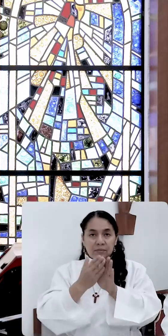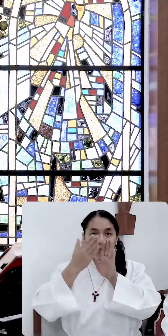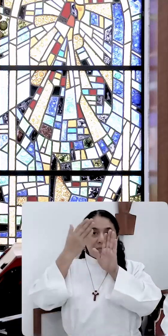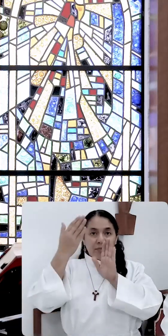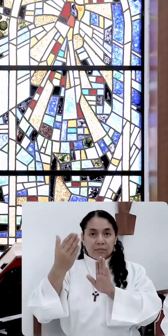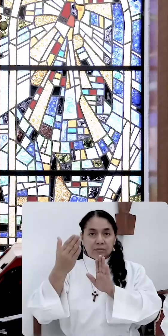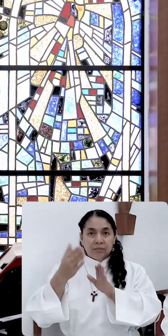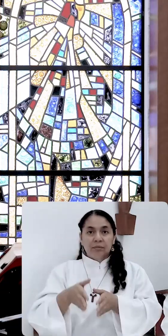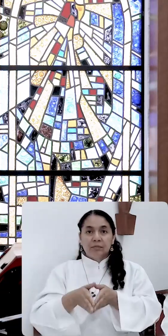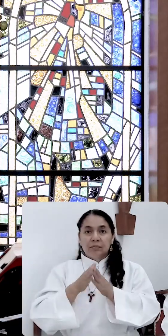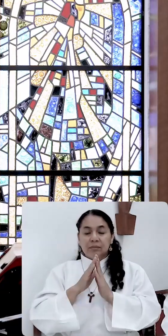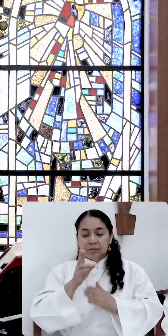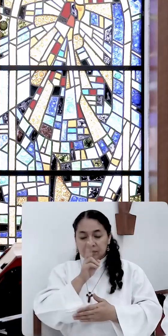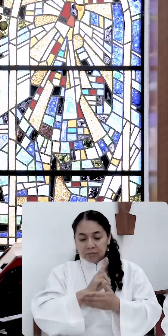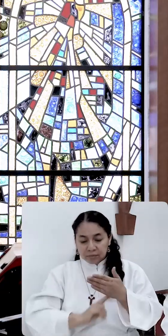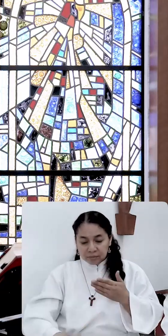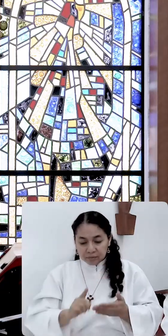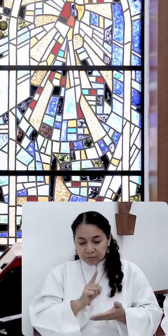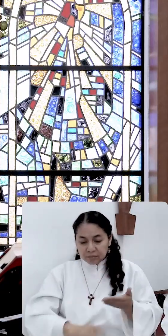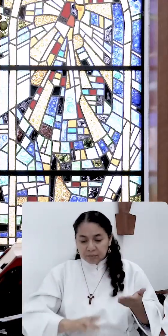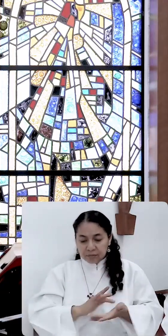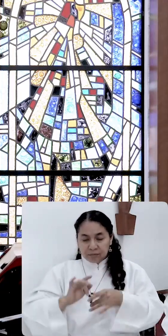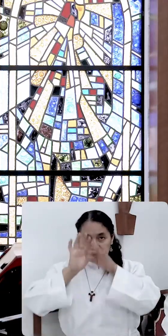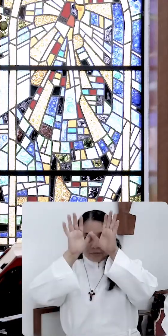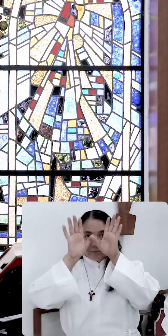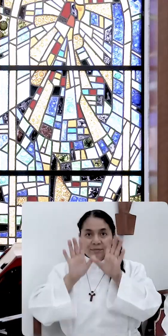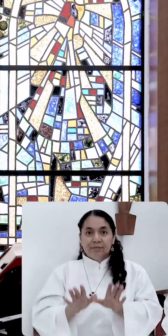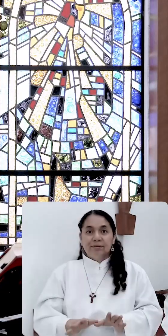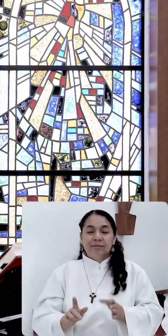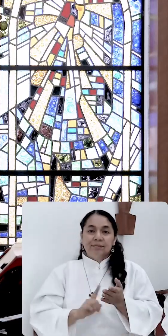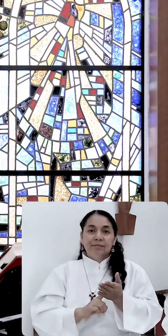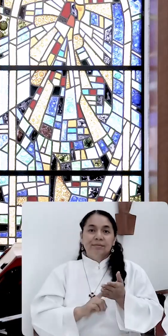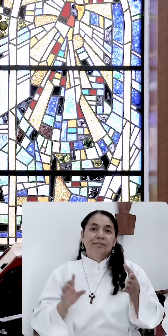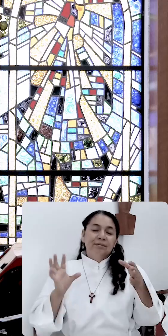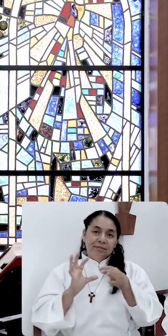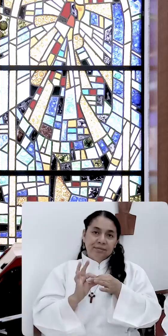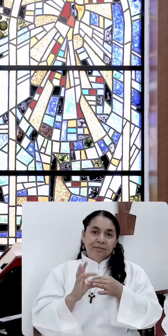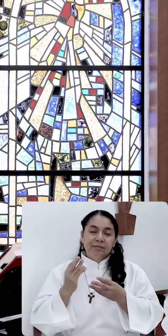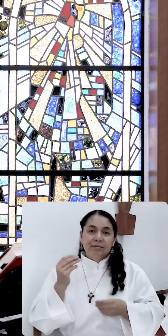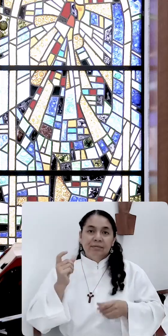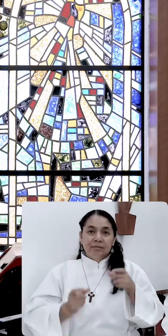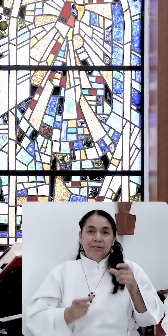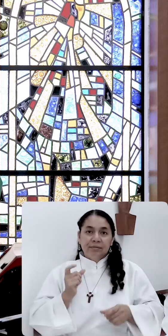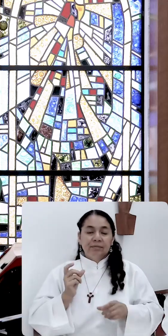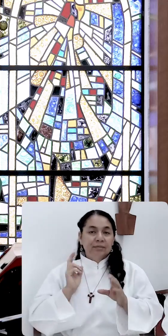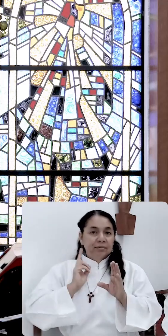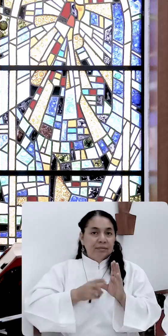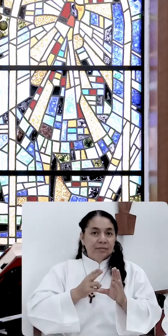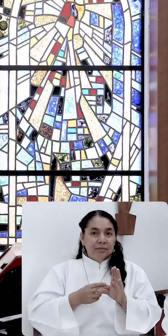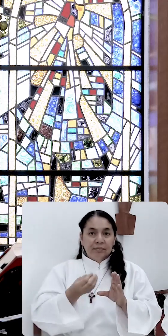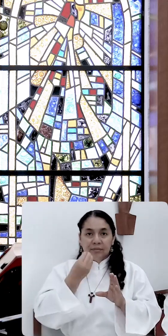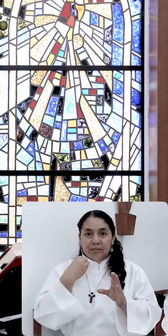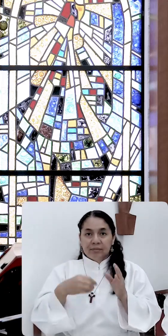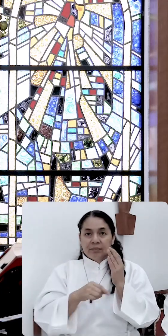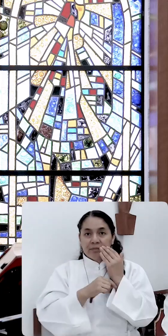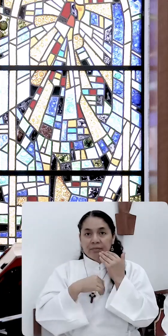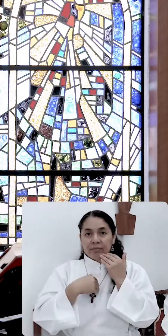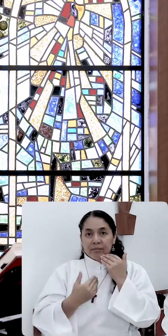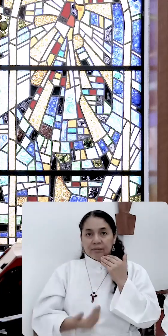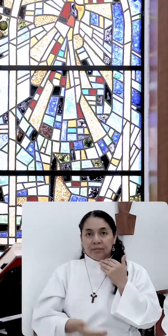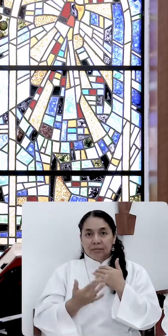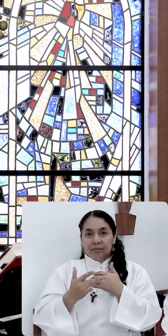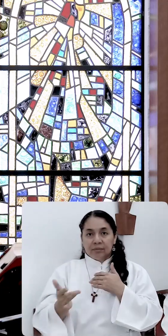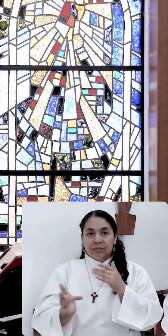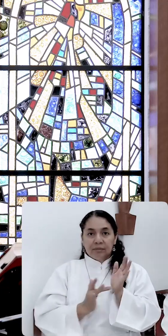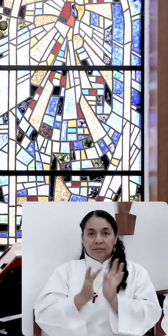presencia. Te pedimos humildemente que el Espíritu Santo congregue en la unidad a cuantos participamos